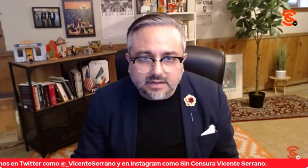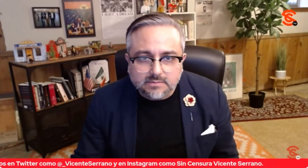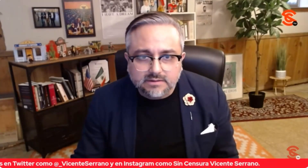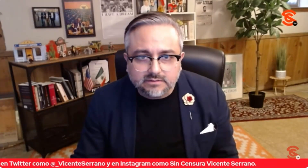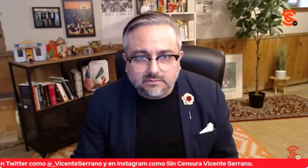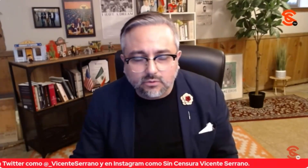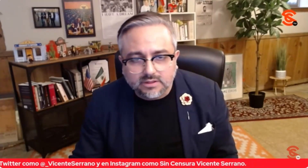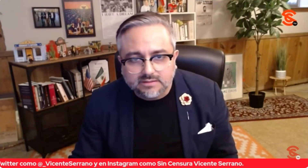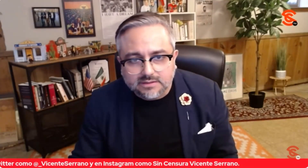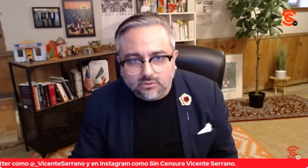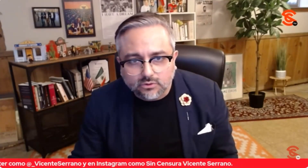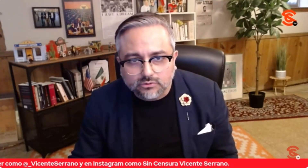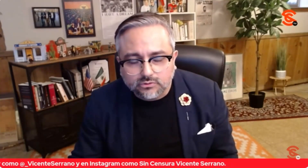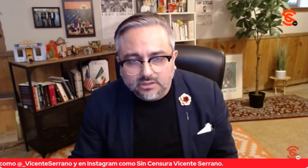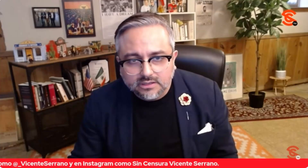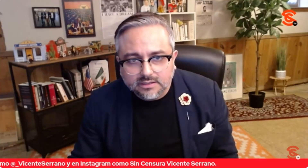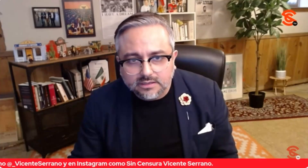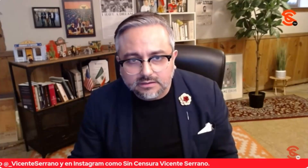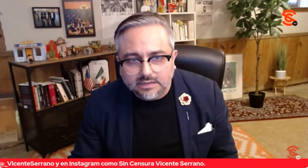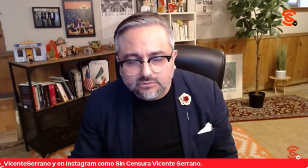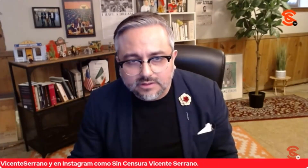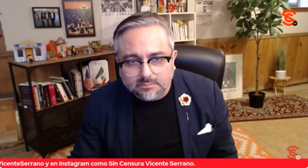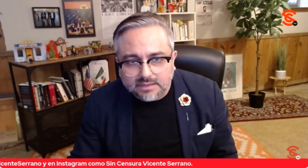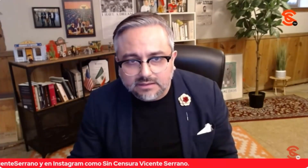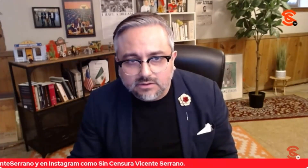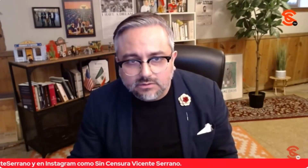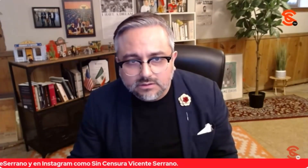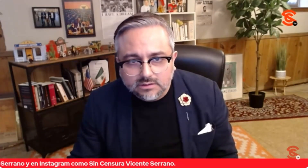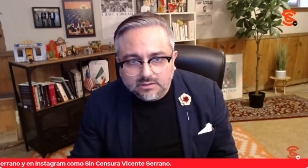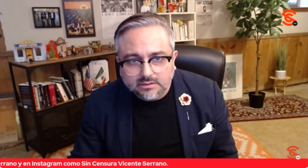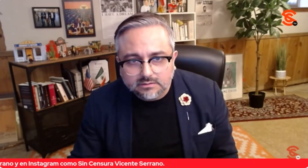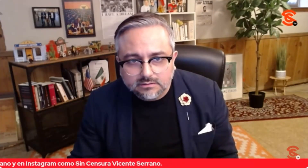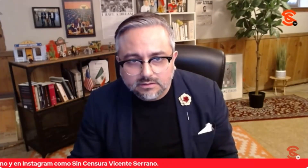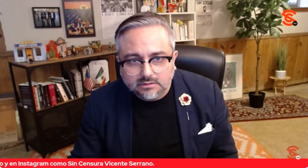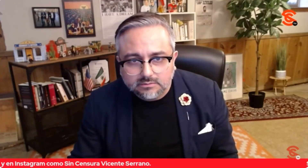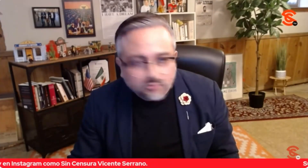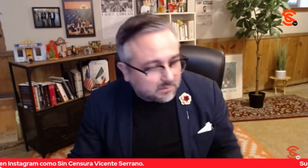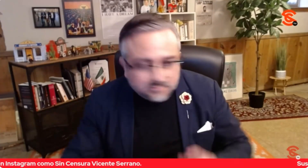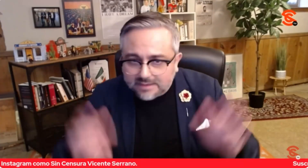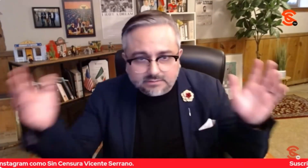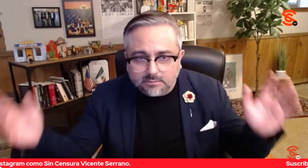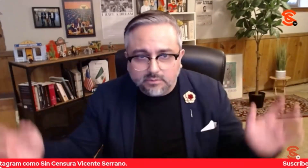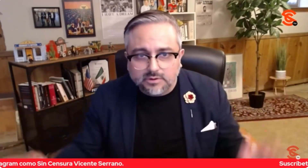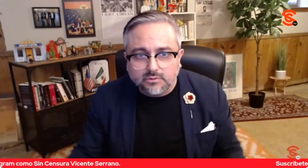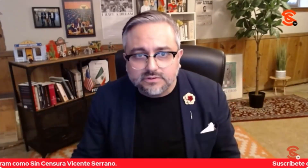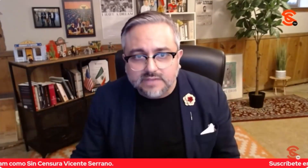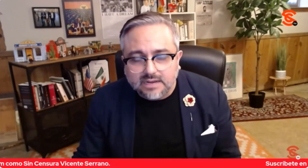las terribles corridas de toros en la Ciudad de México. Una vez